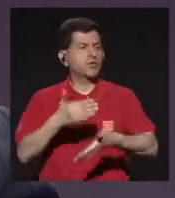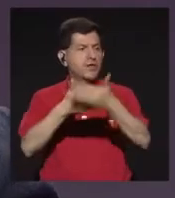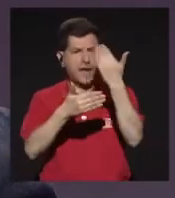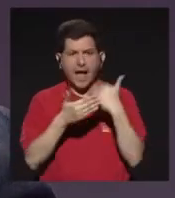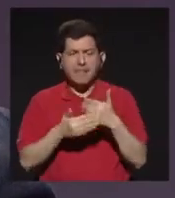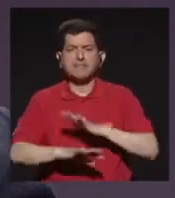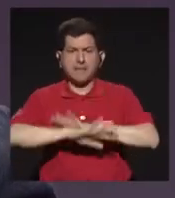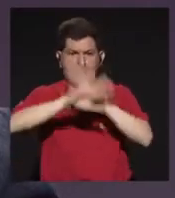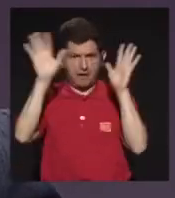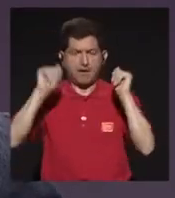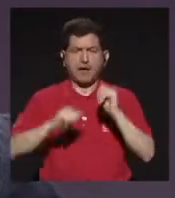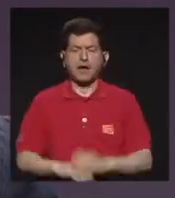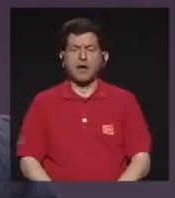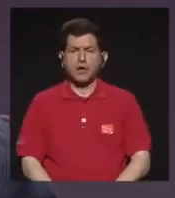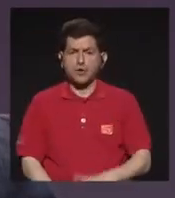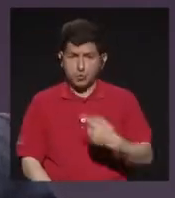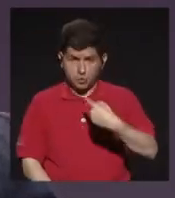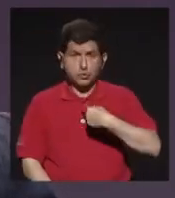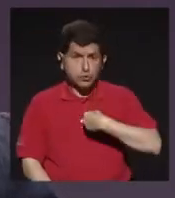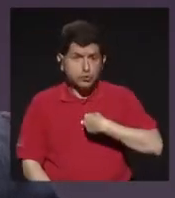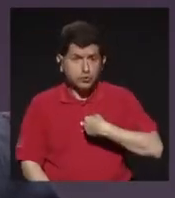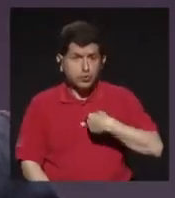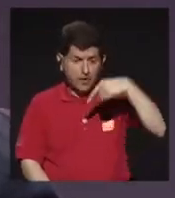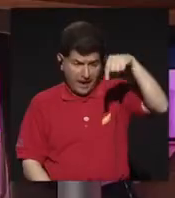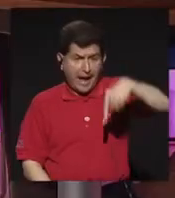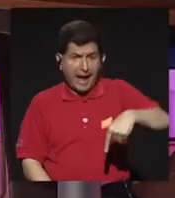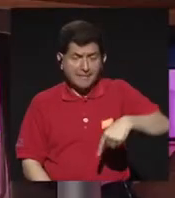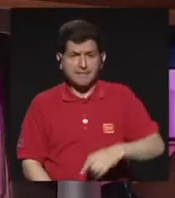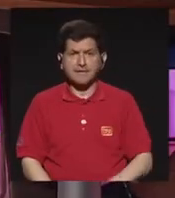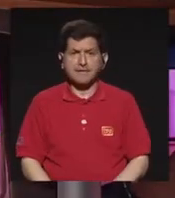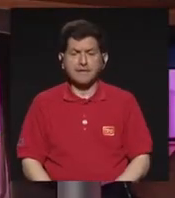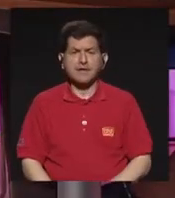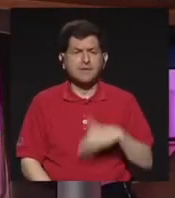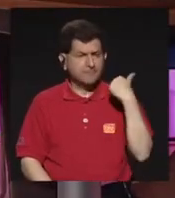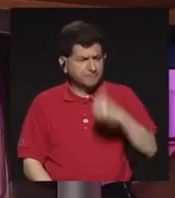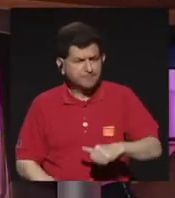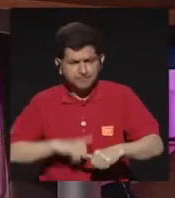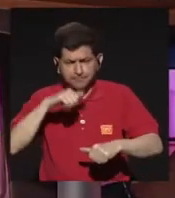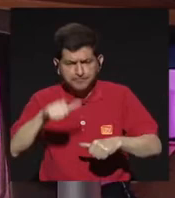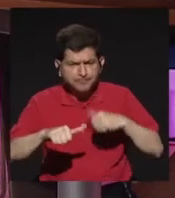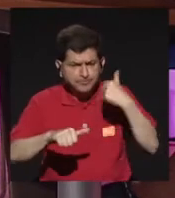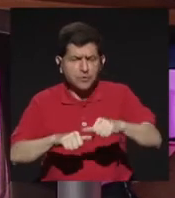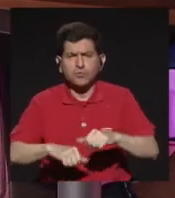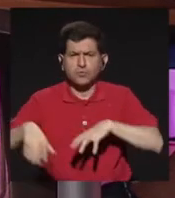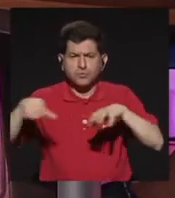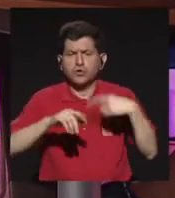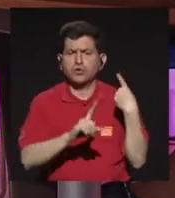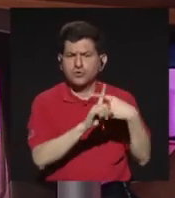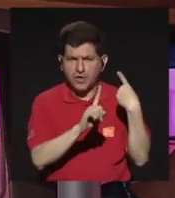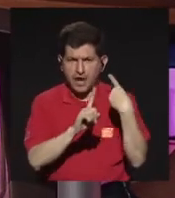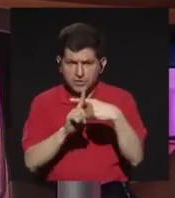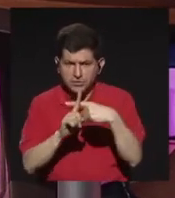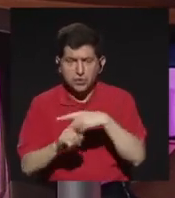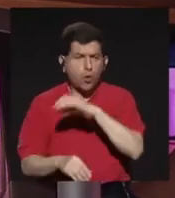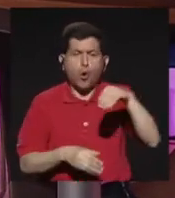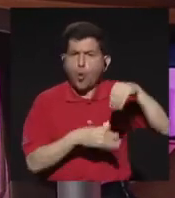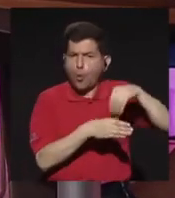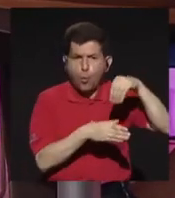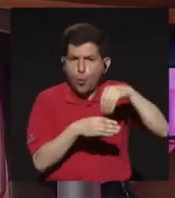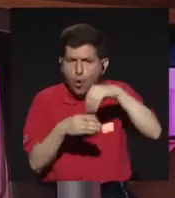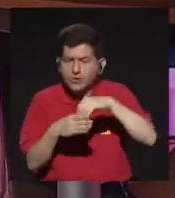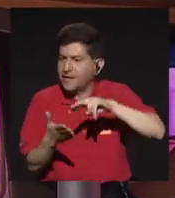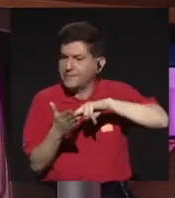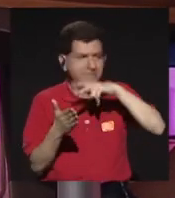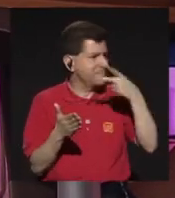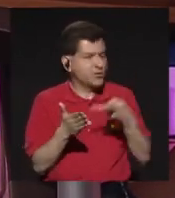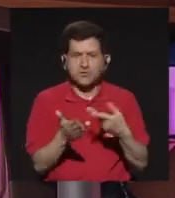rato, y quiero aclararlo, que yo estoy acá por un esfuerzo de acciones afirmativas o de cuotas, no